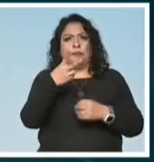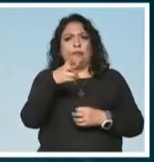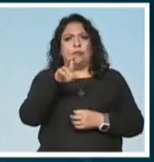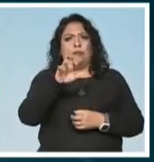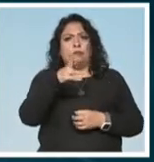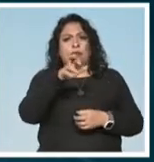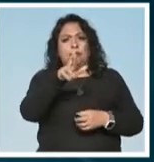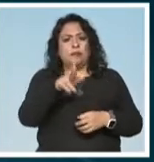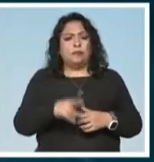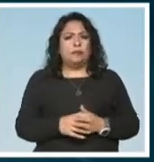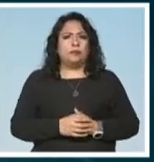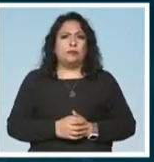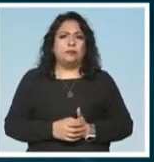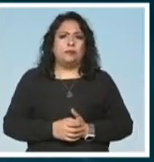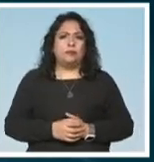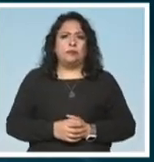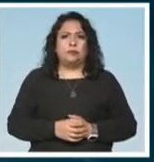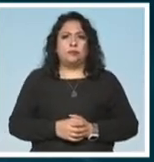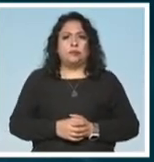22, Víctor Gaspar.